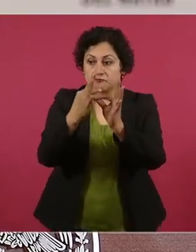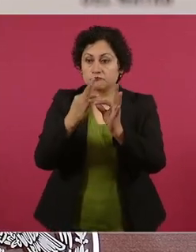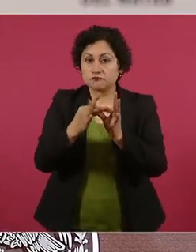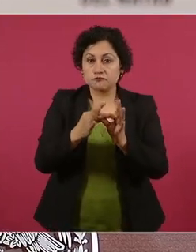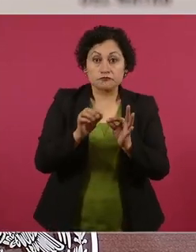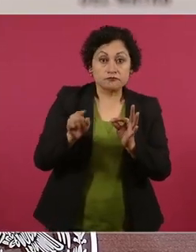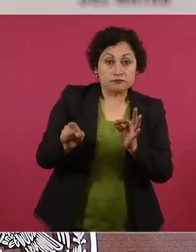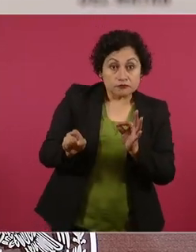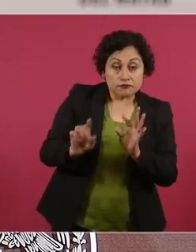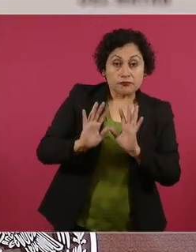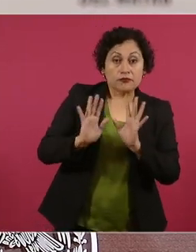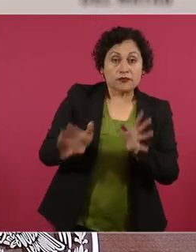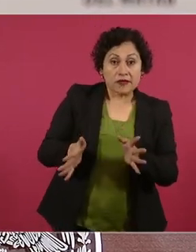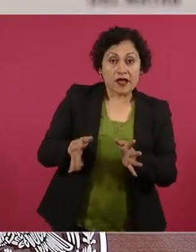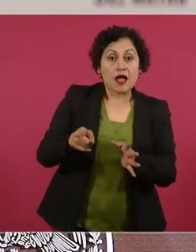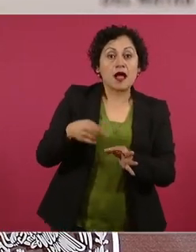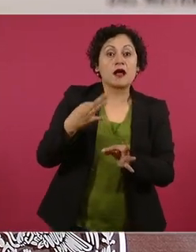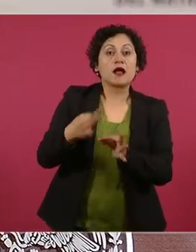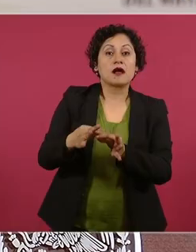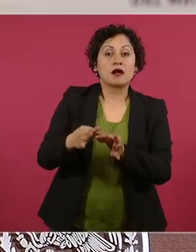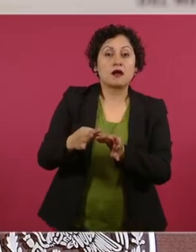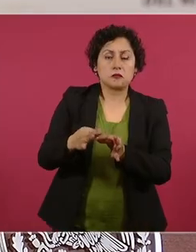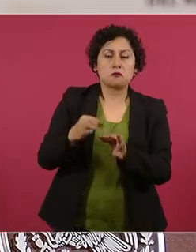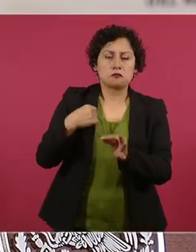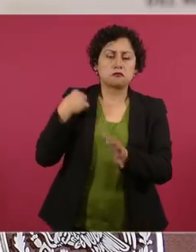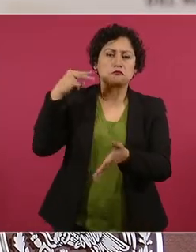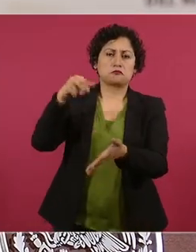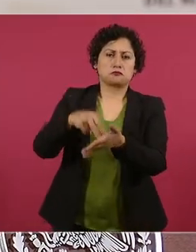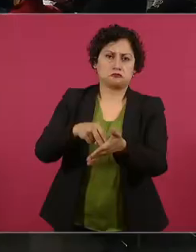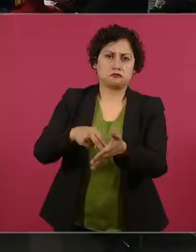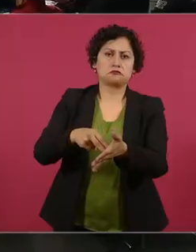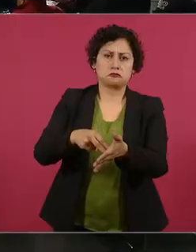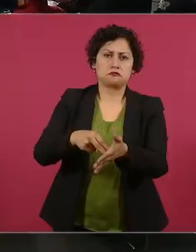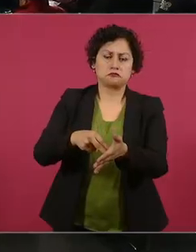Guaymas, inauguramos lo de